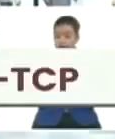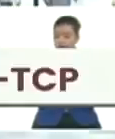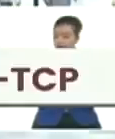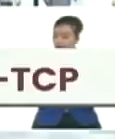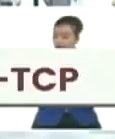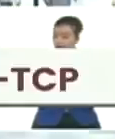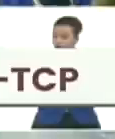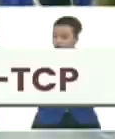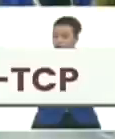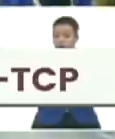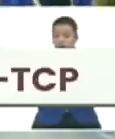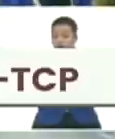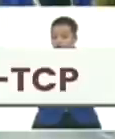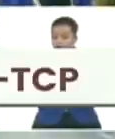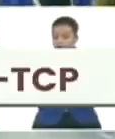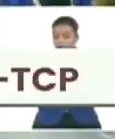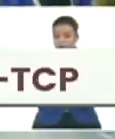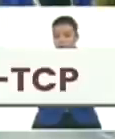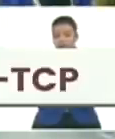donde